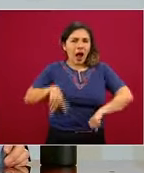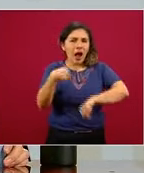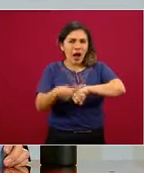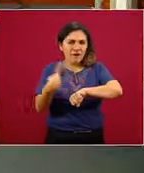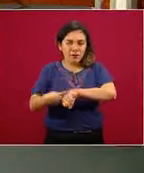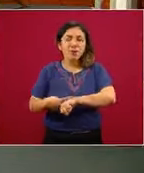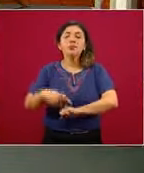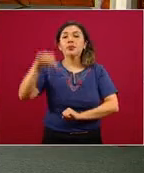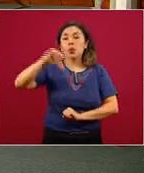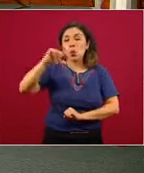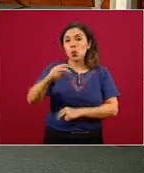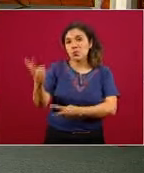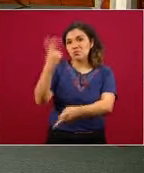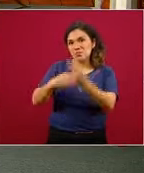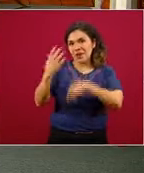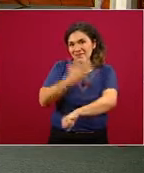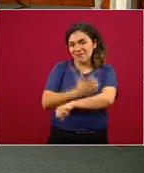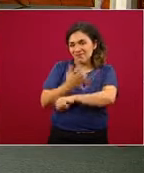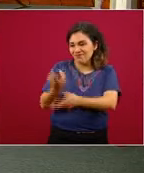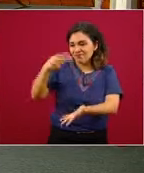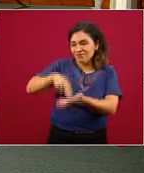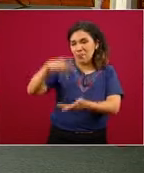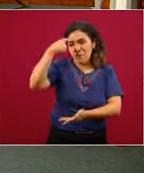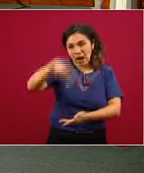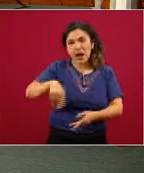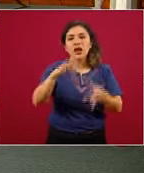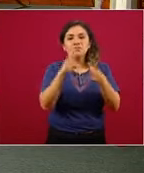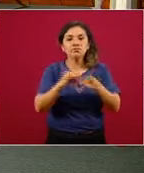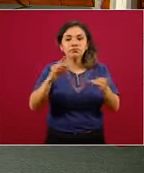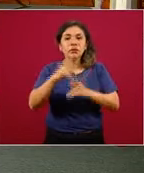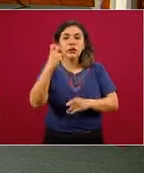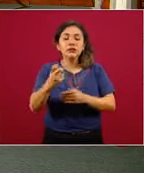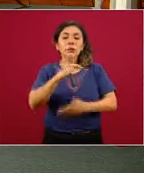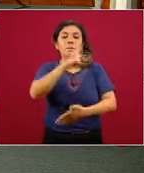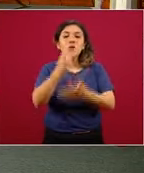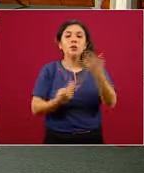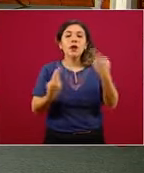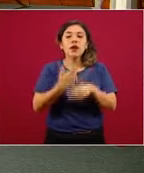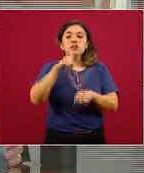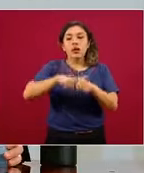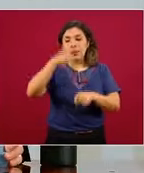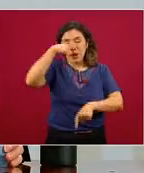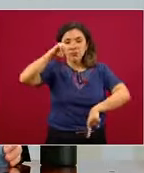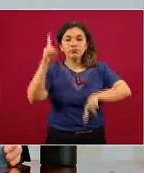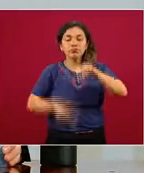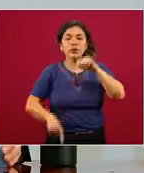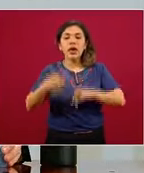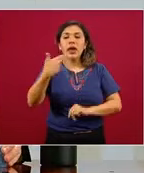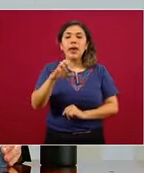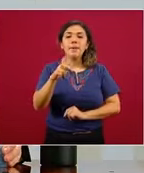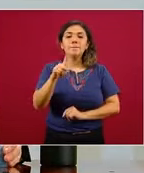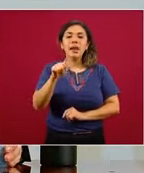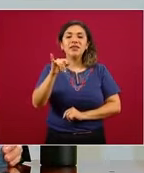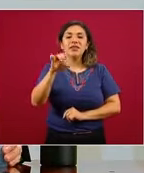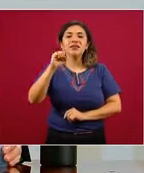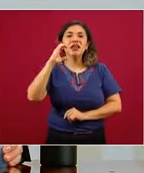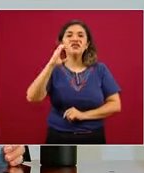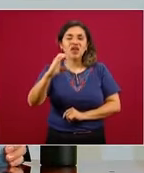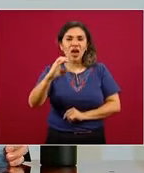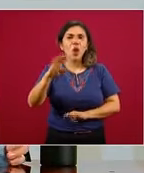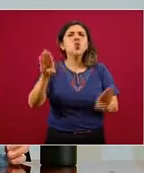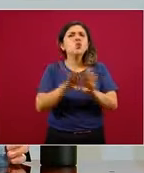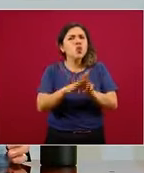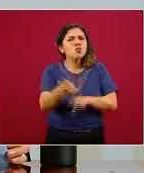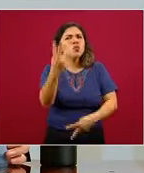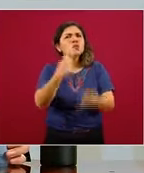condiciones, hoy nos acompaña precisamente para hablar del Programa Nacional de Eliminación de la Hepatitis C, cómo surgió, por qué